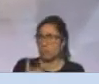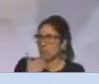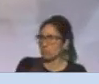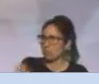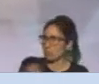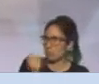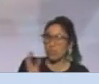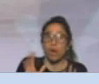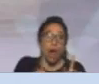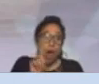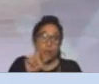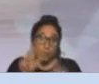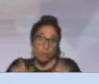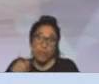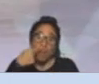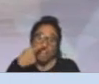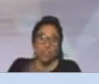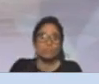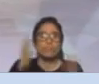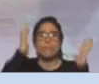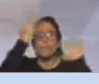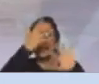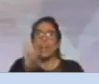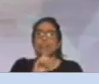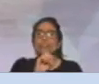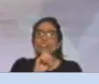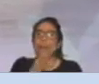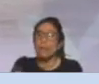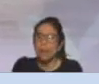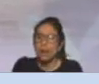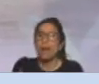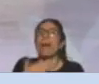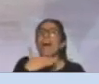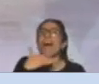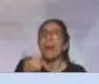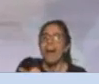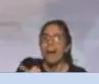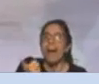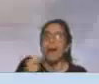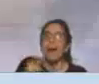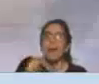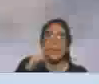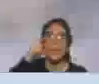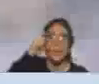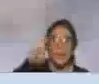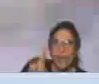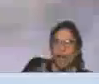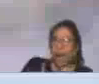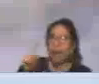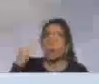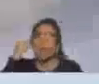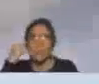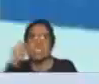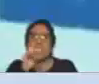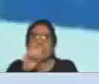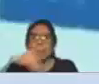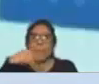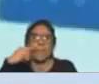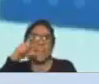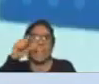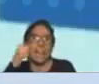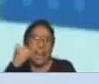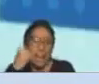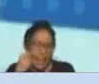de qué signo es. ¿Cómo se llama Milei? Javier, porque es verdad que pensamos que se llama Milei. ¿Cuánto mide